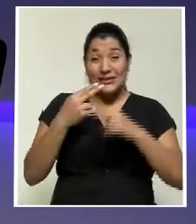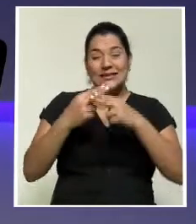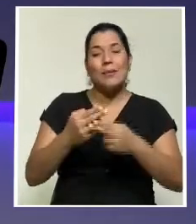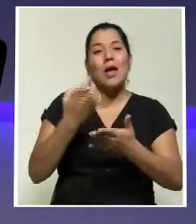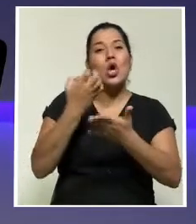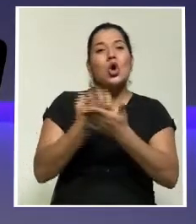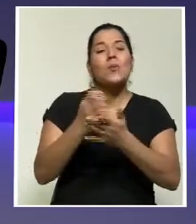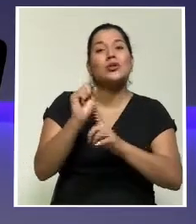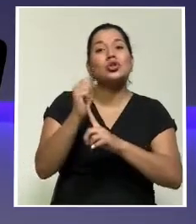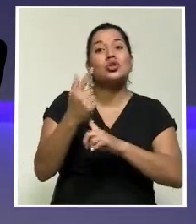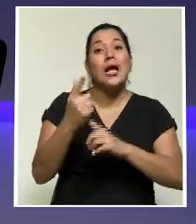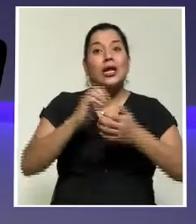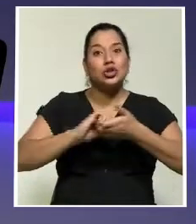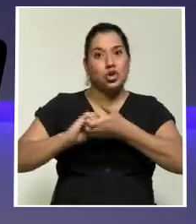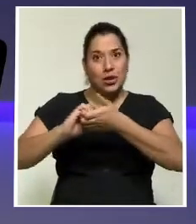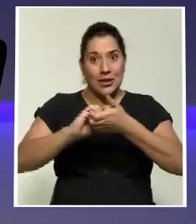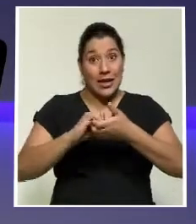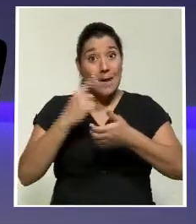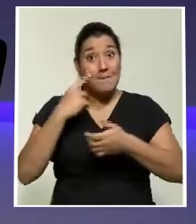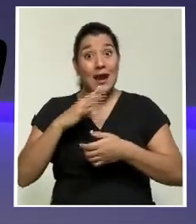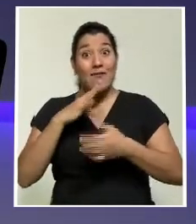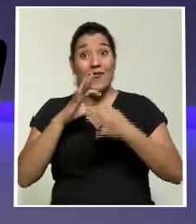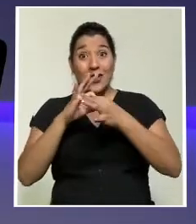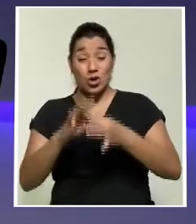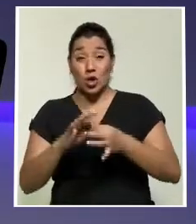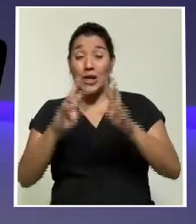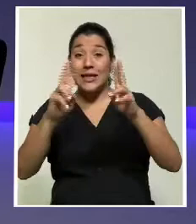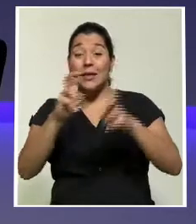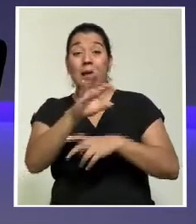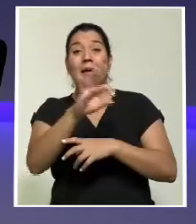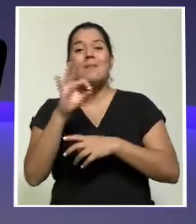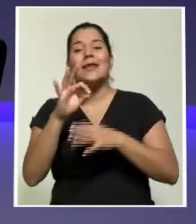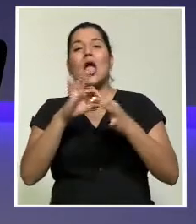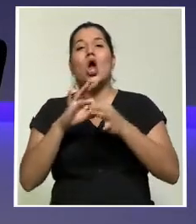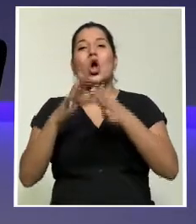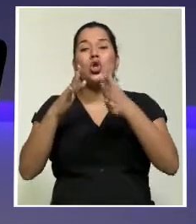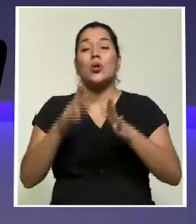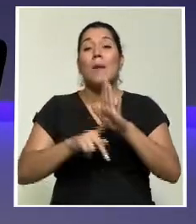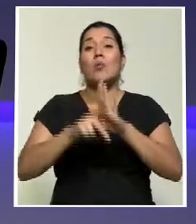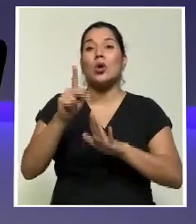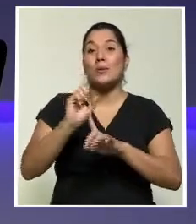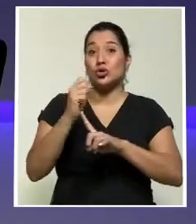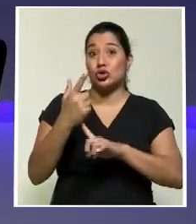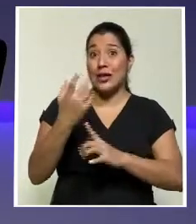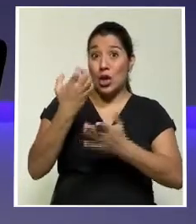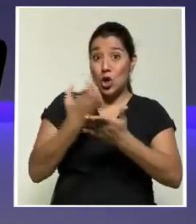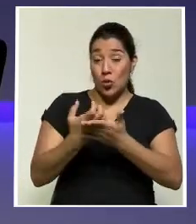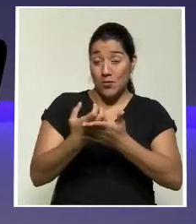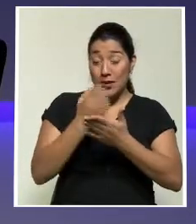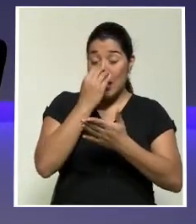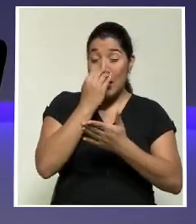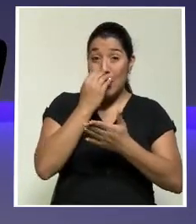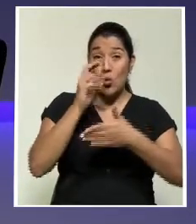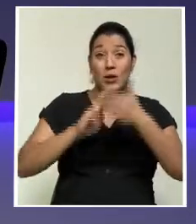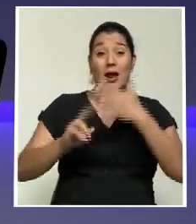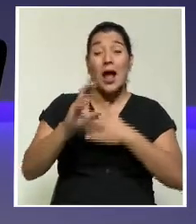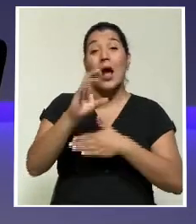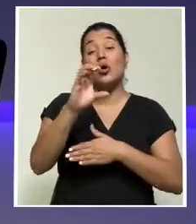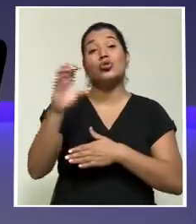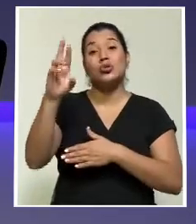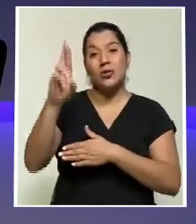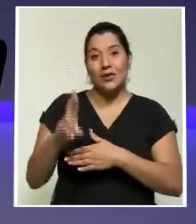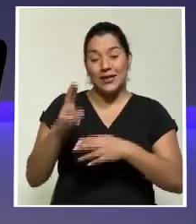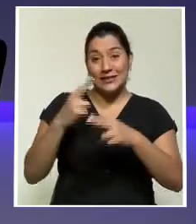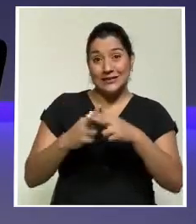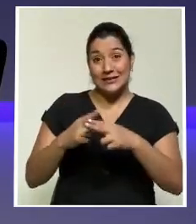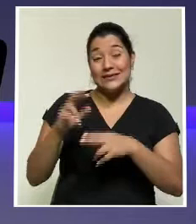hablar de este tema invité esta noche a la coordinadora del programa de economía social de la UCR, Yacy